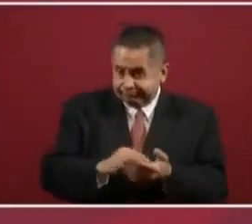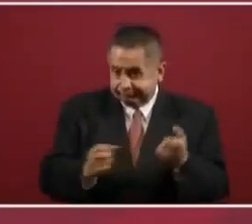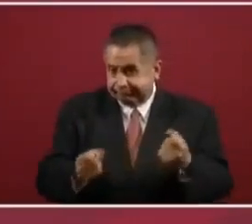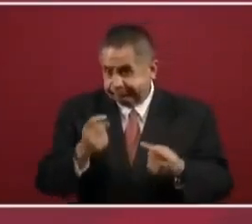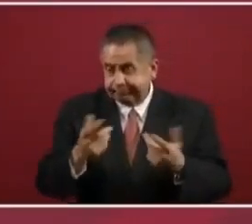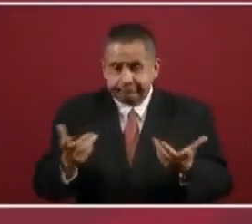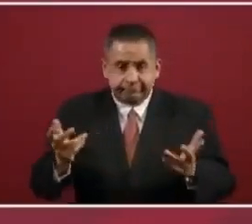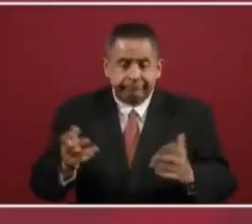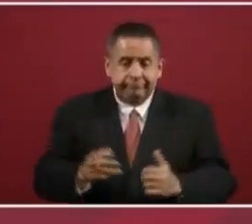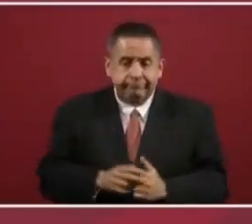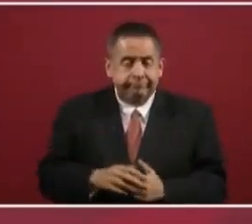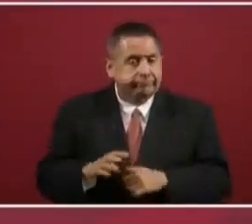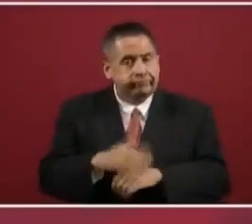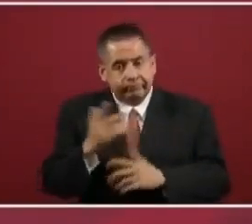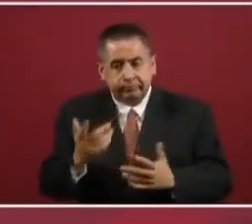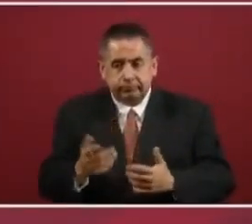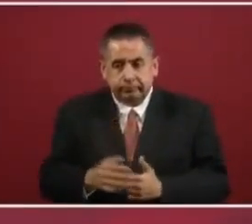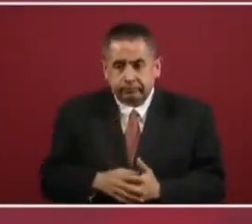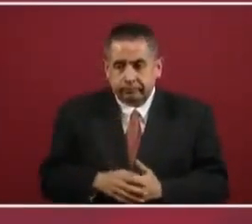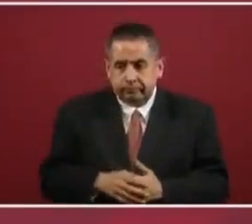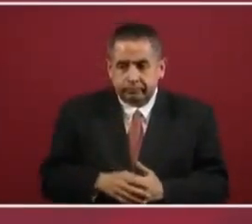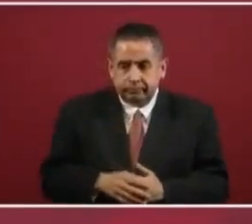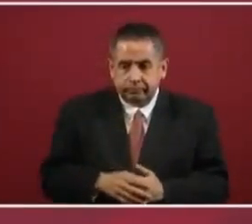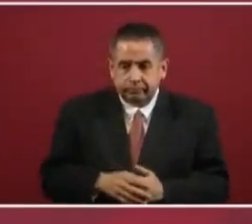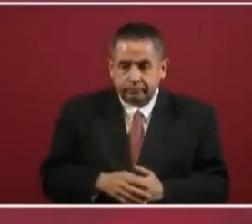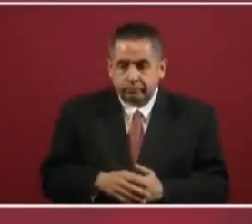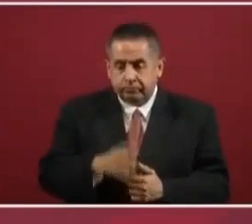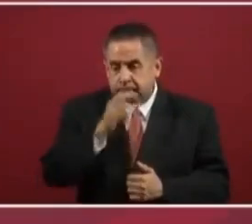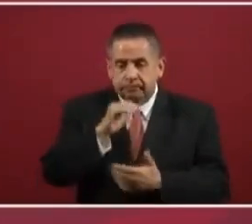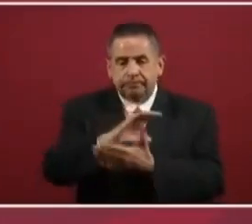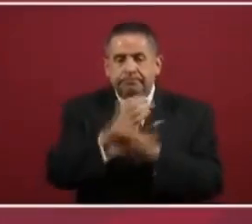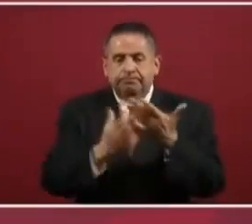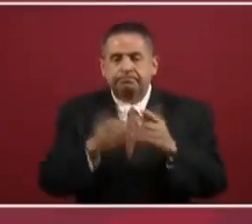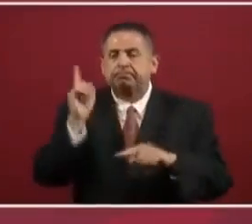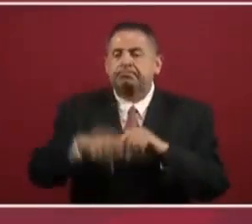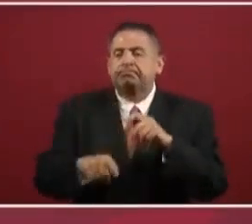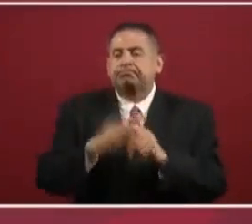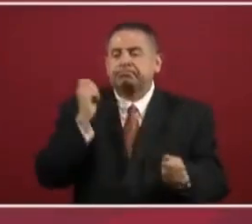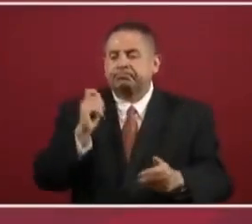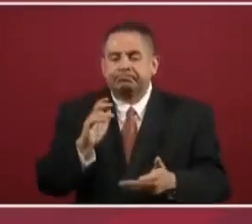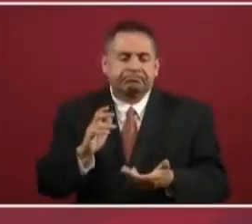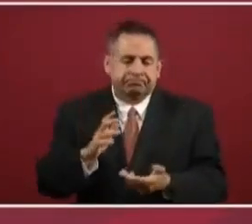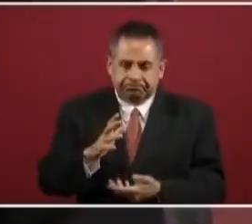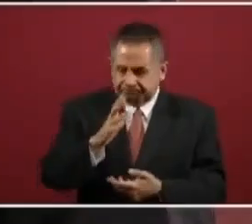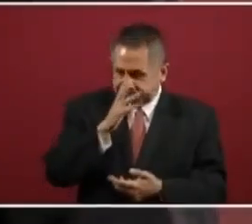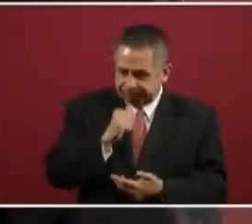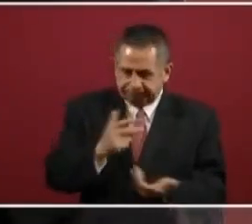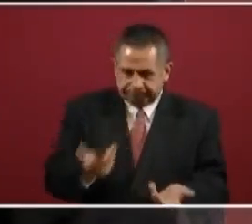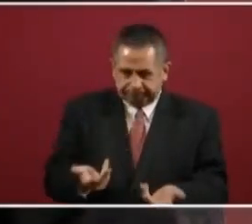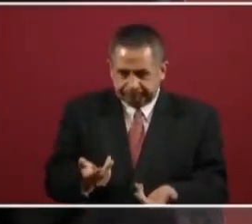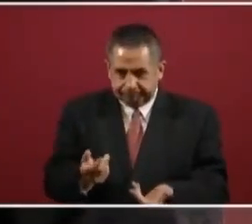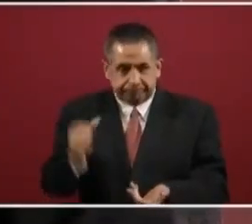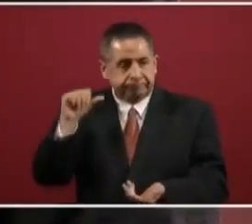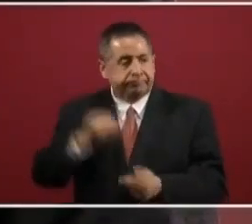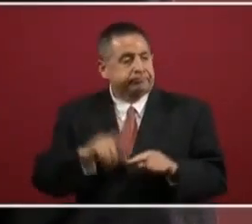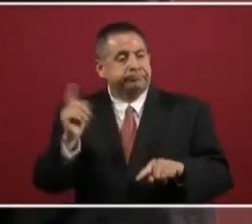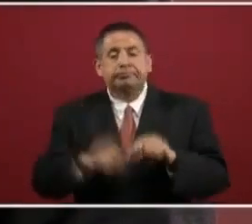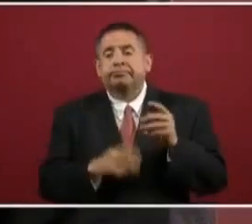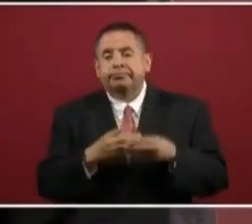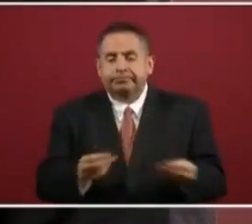servicio porque no se puede así de la noche a